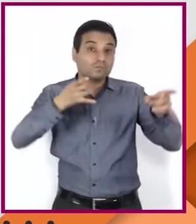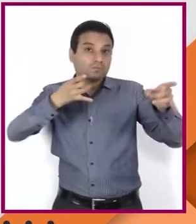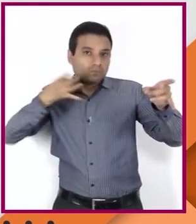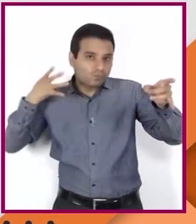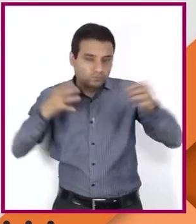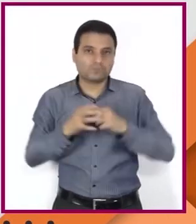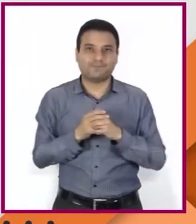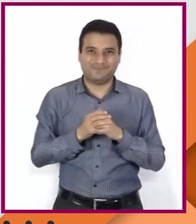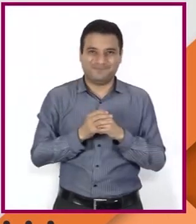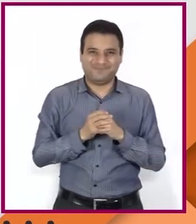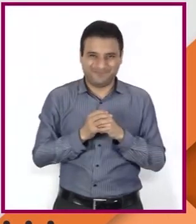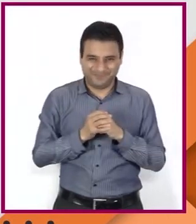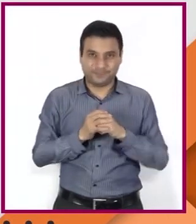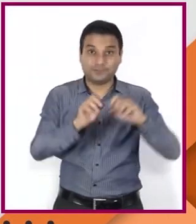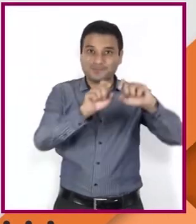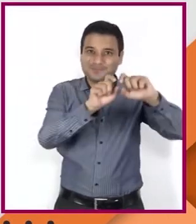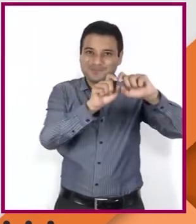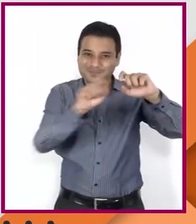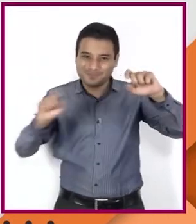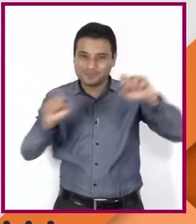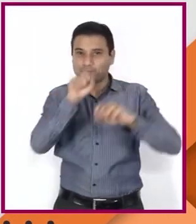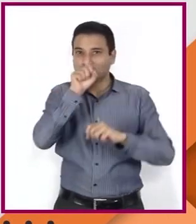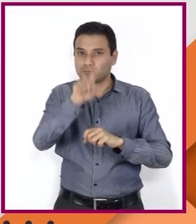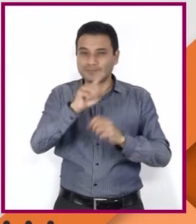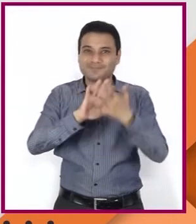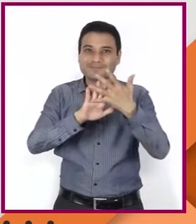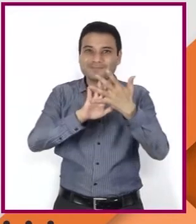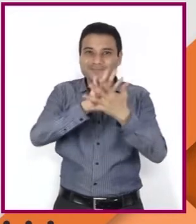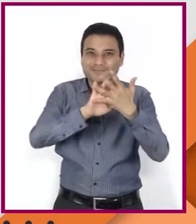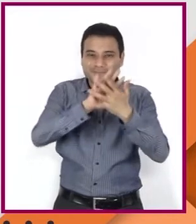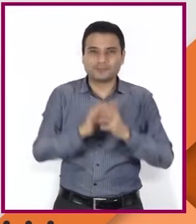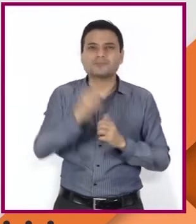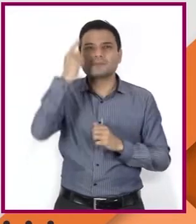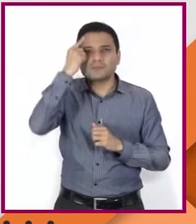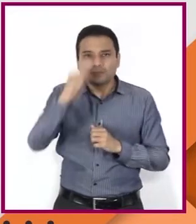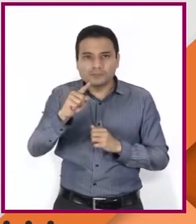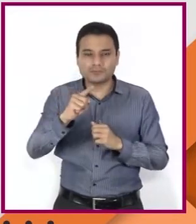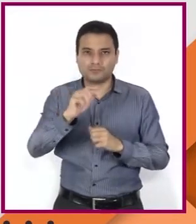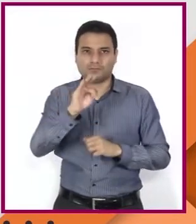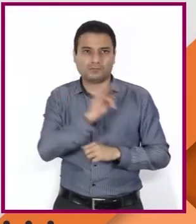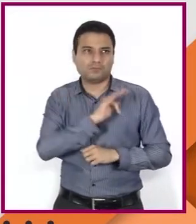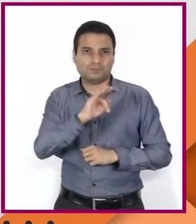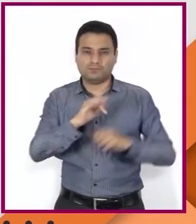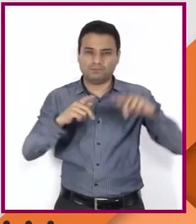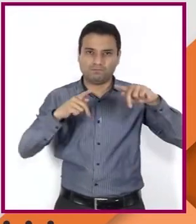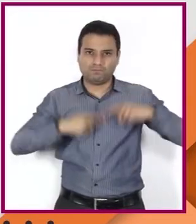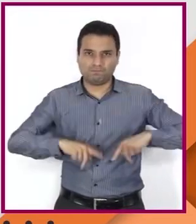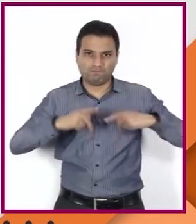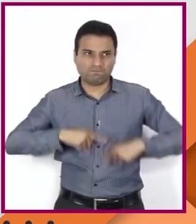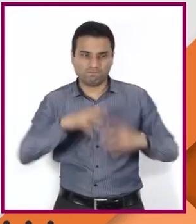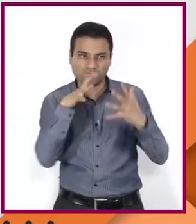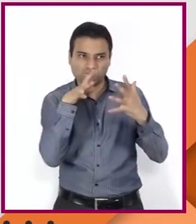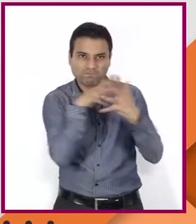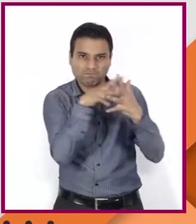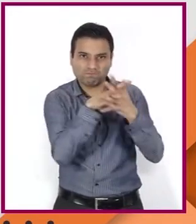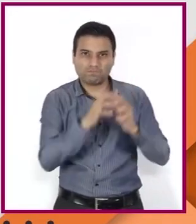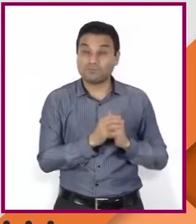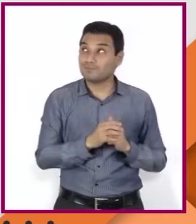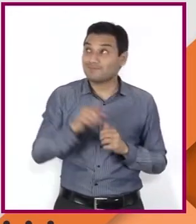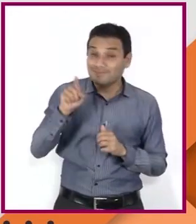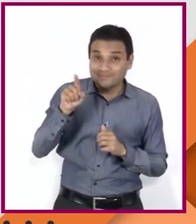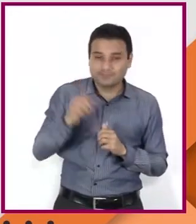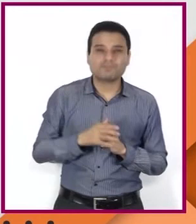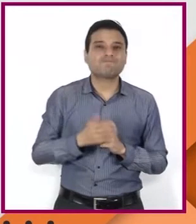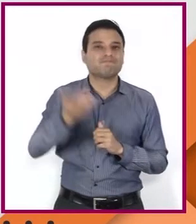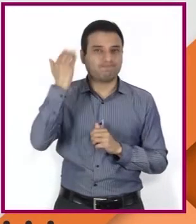cazar. Los estudiosos señalan que aquí se representa el momento en que los mexicas recibieron de Huitzilopochtli tanto